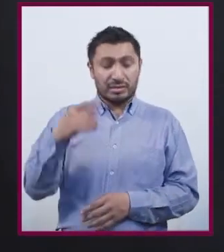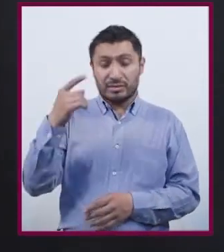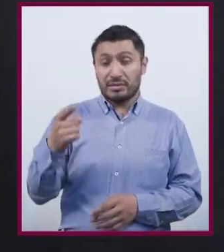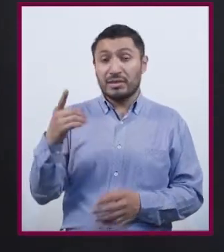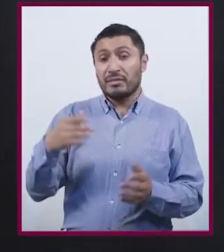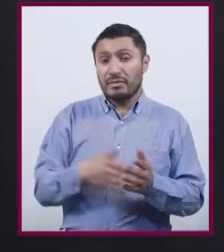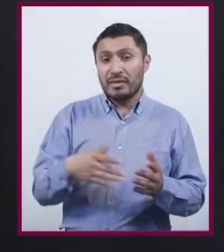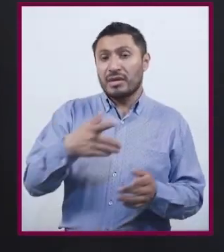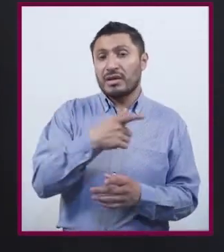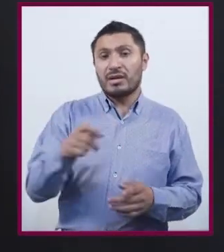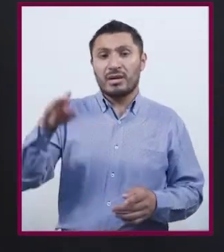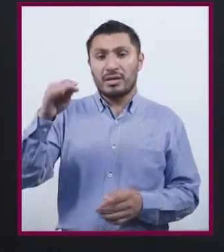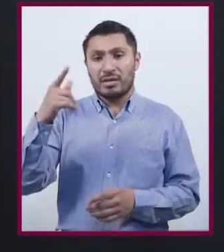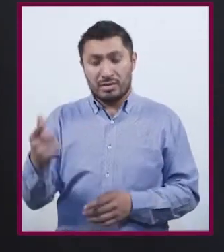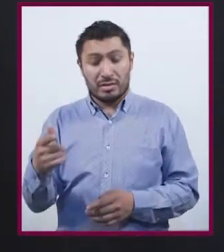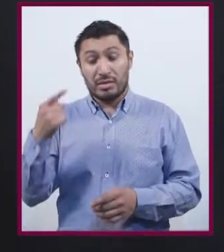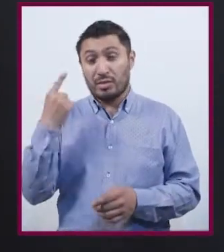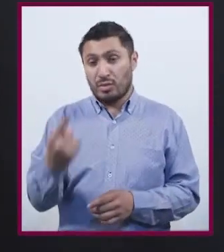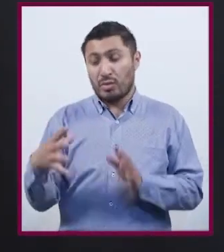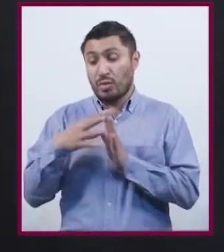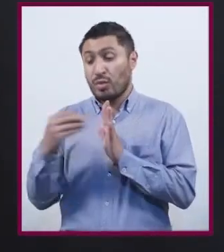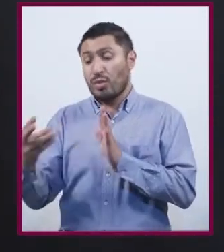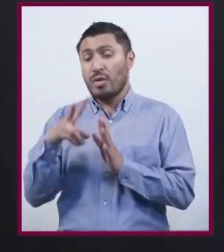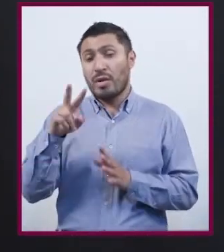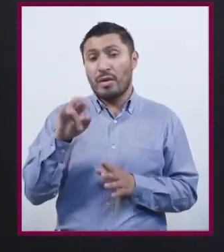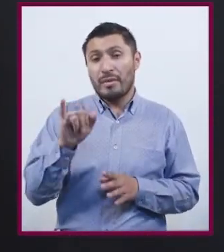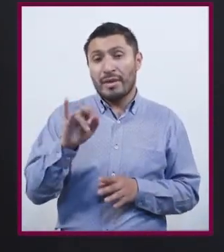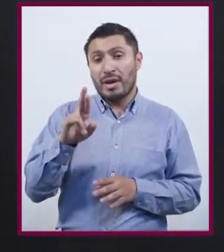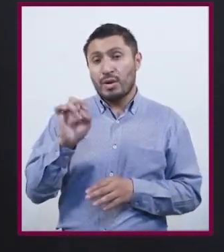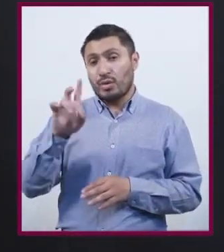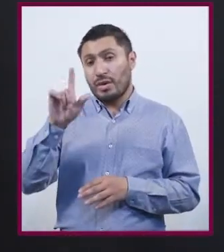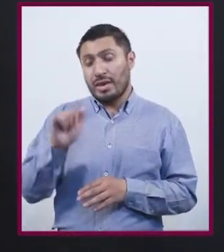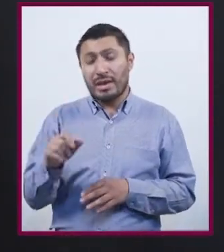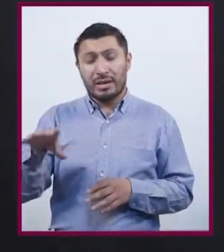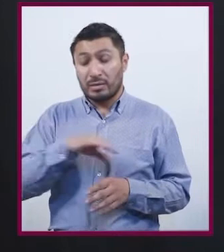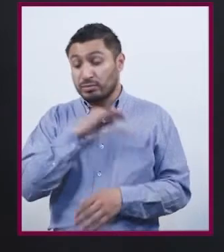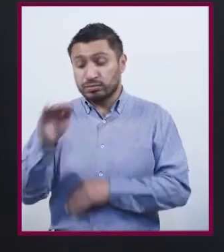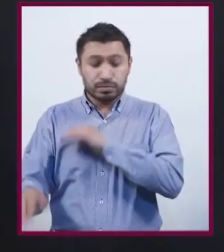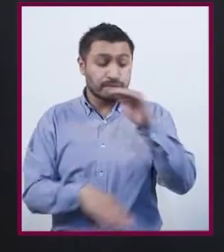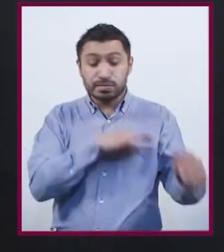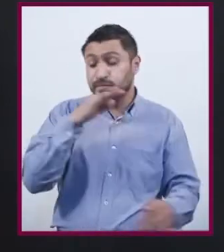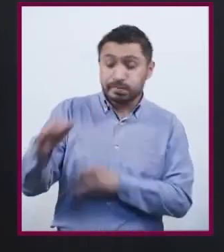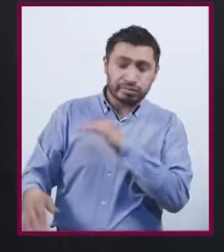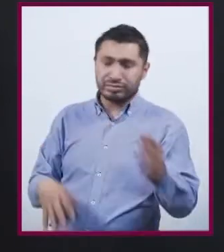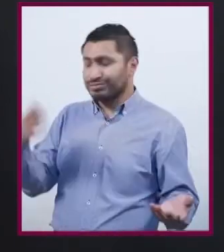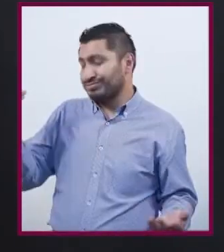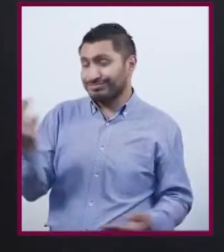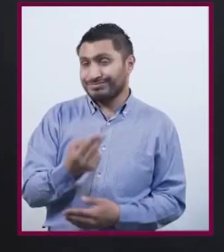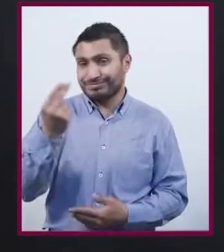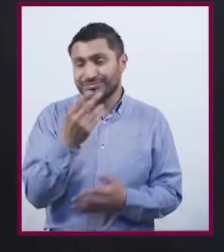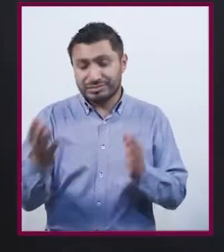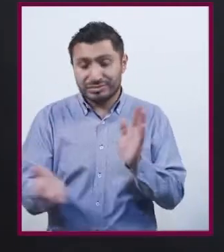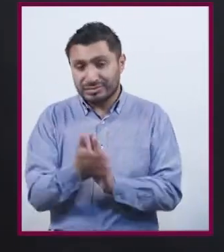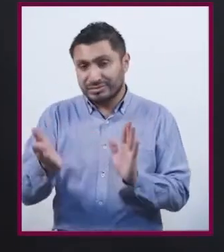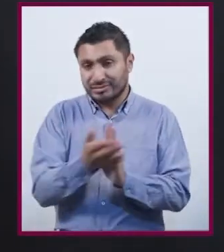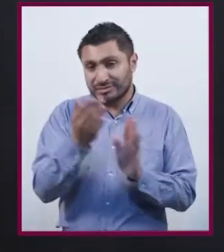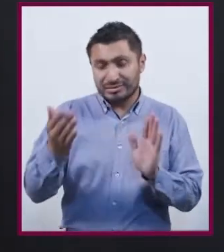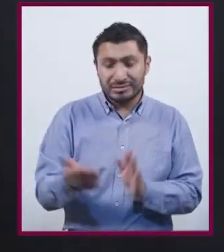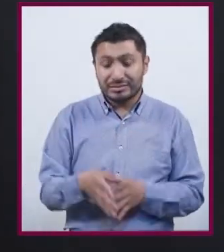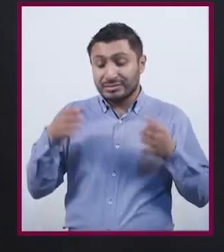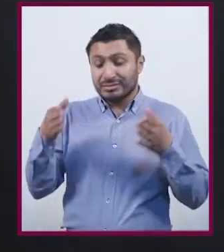1797, una epidemia de viruela dejó tantas muertes que fue necesario levantar un cementerio en